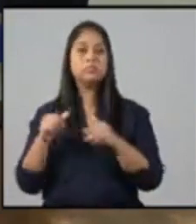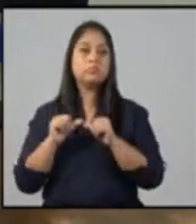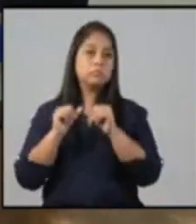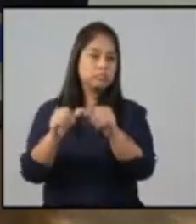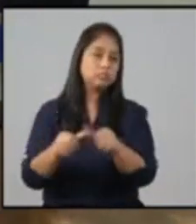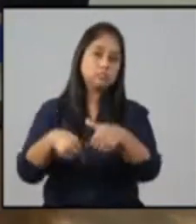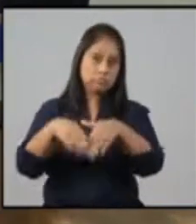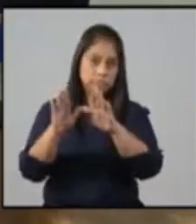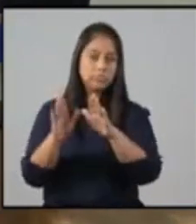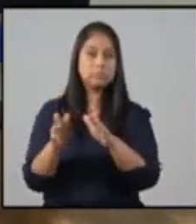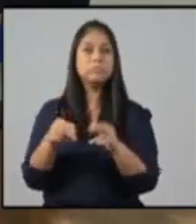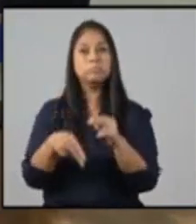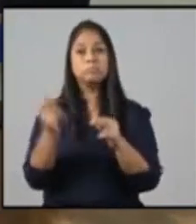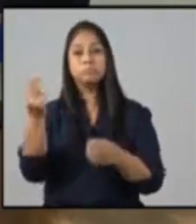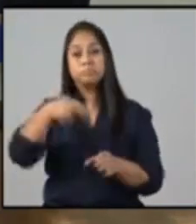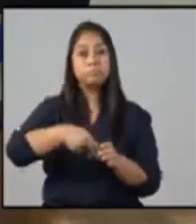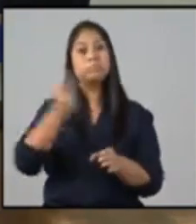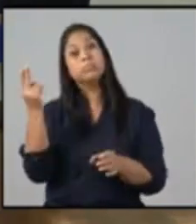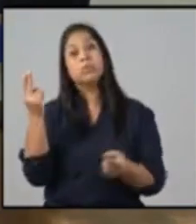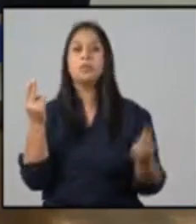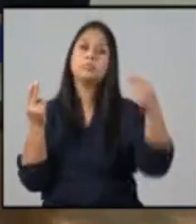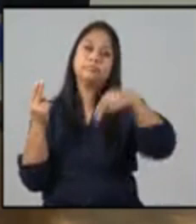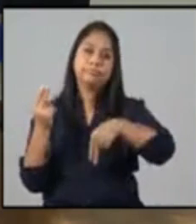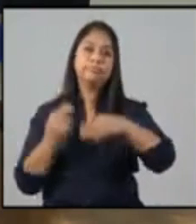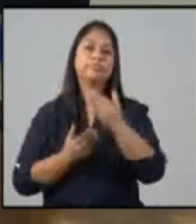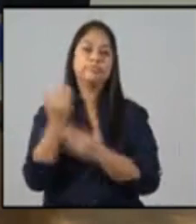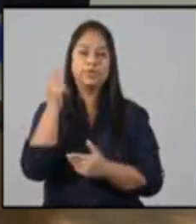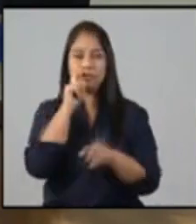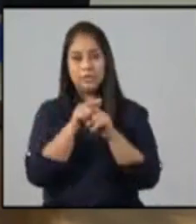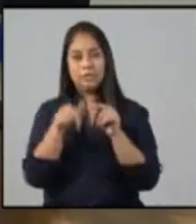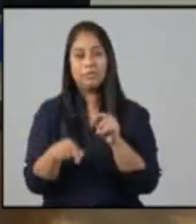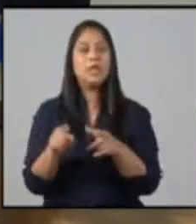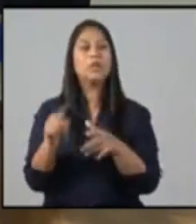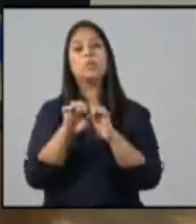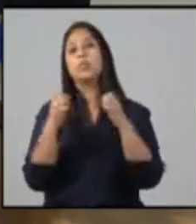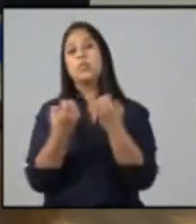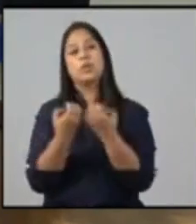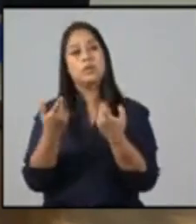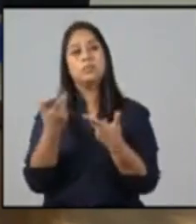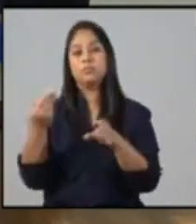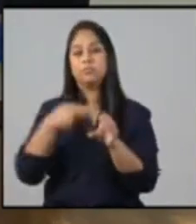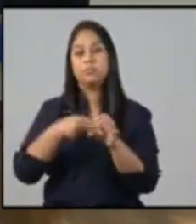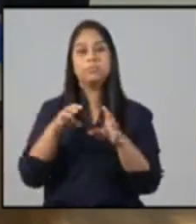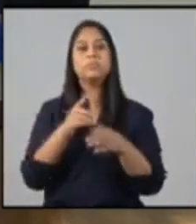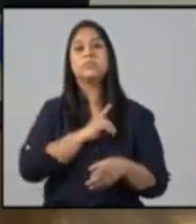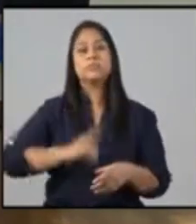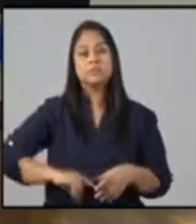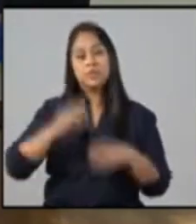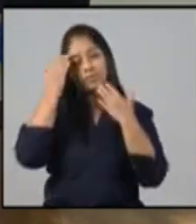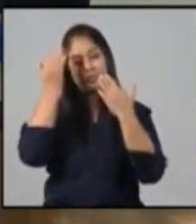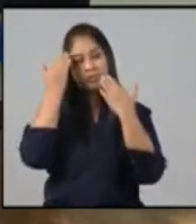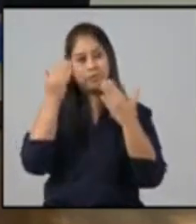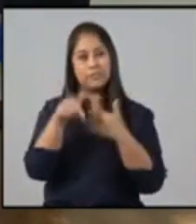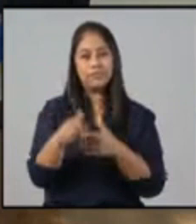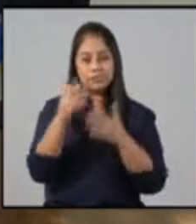con la persona que me sucederá y con todo el equipo que conforma la delegación que aquí está. Así que agradecer muchísimo esta